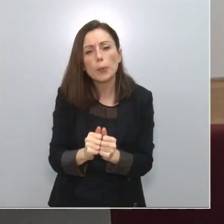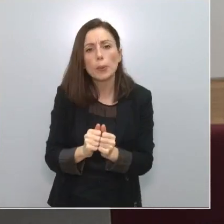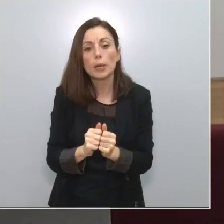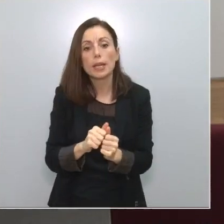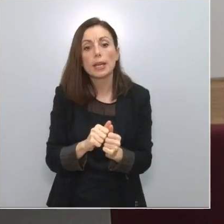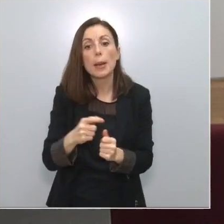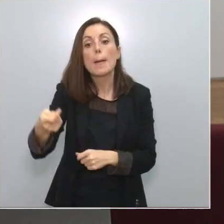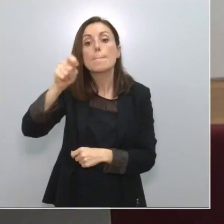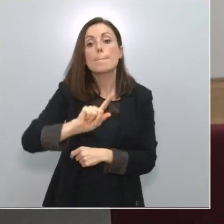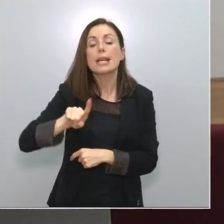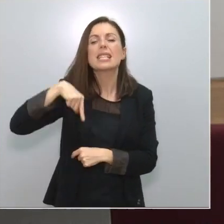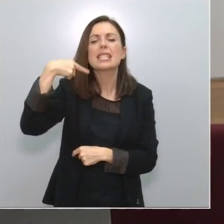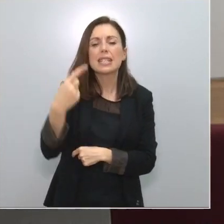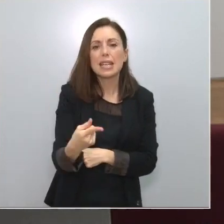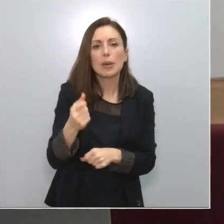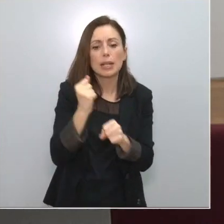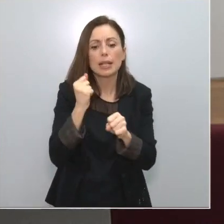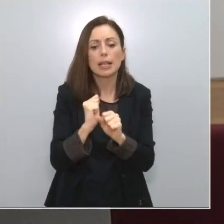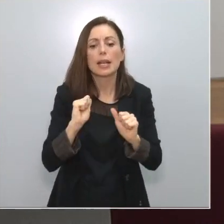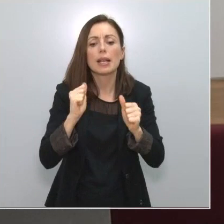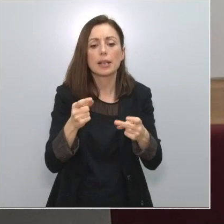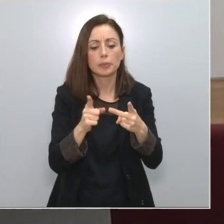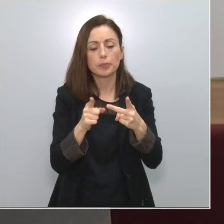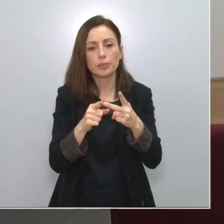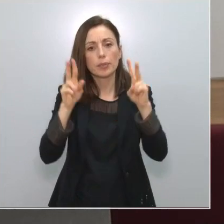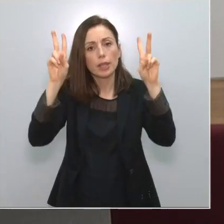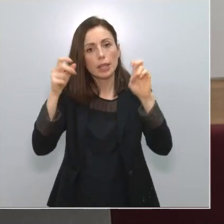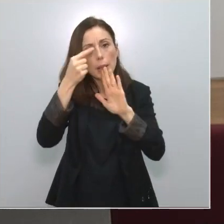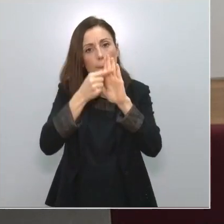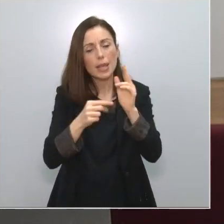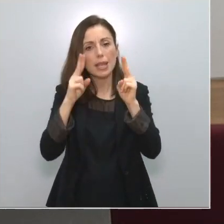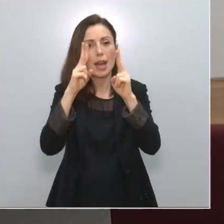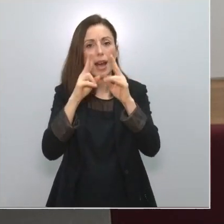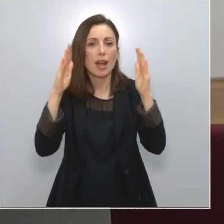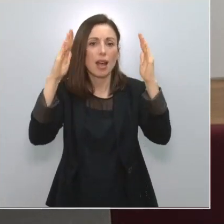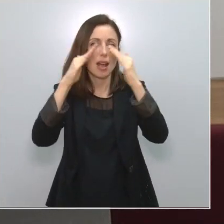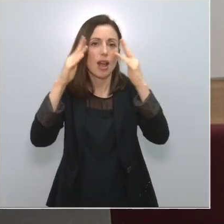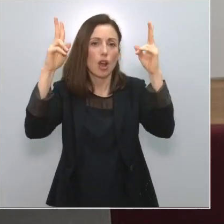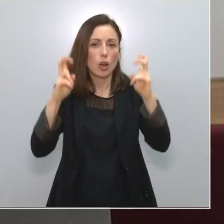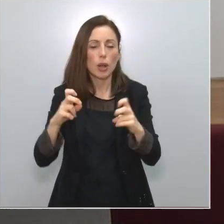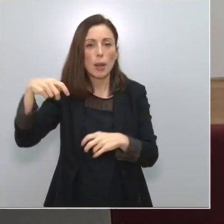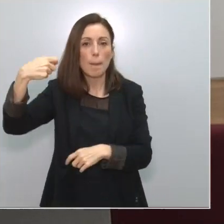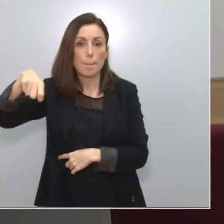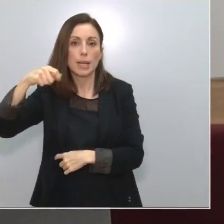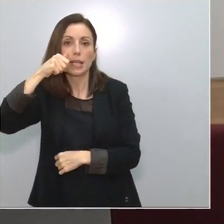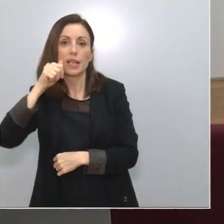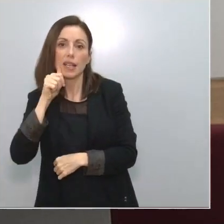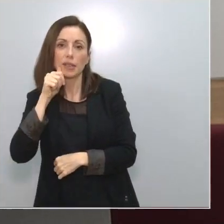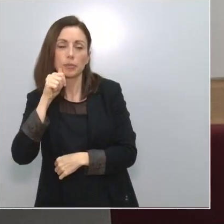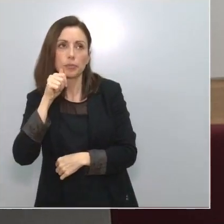mes que viene. Y la segunda es, en el tema de las medidas de confinamiento, el presidente del Gobierno, igual que